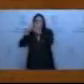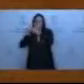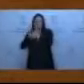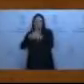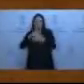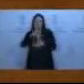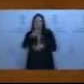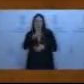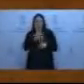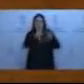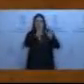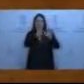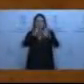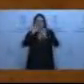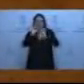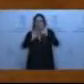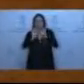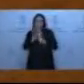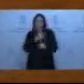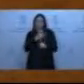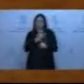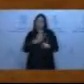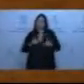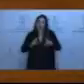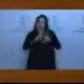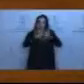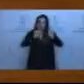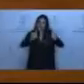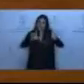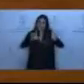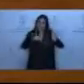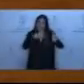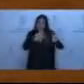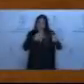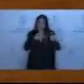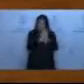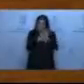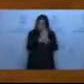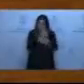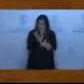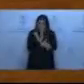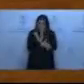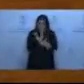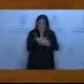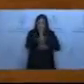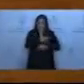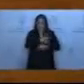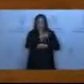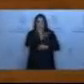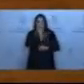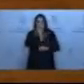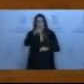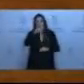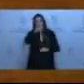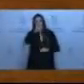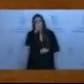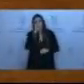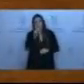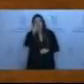el 97% de ese endeudamiento están las empresas de las que hablamos habitualmente, señora consejera, SOGEPSA, SEDES, Thalia y